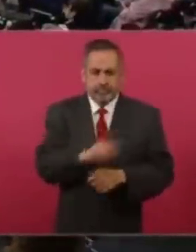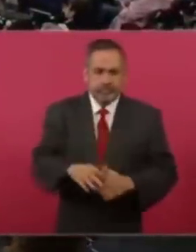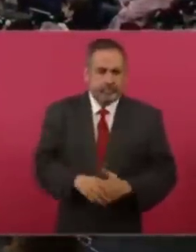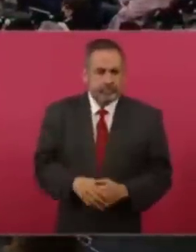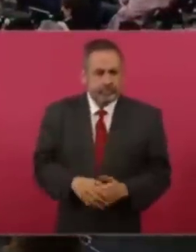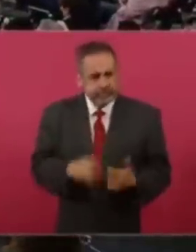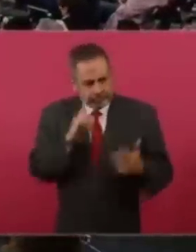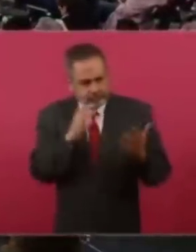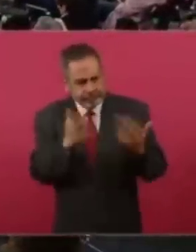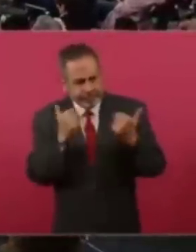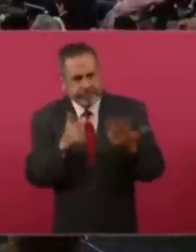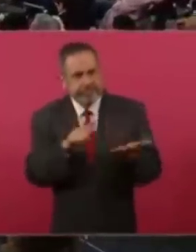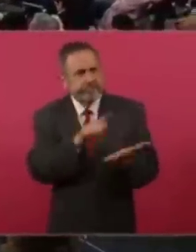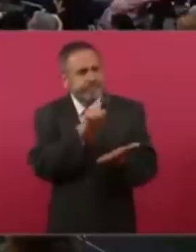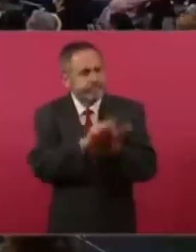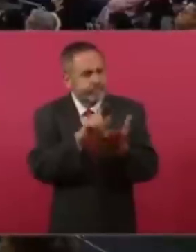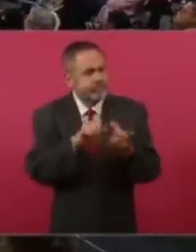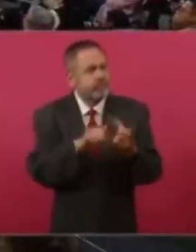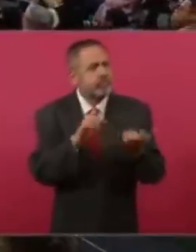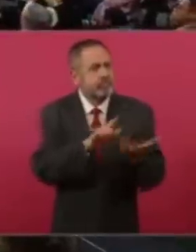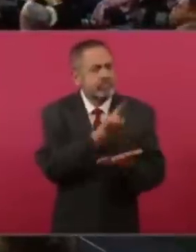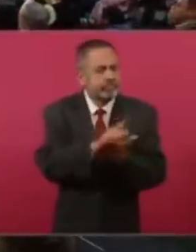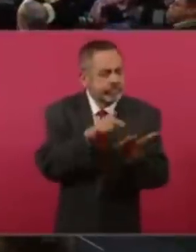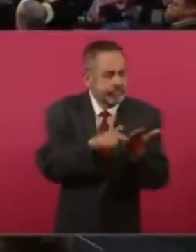Quiero ver si es legal